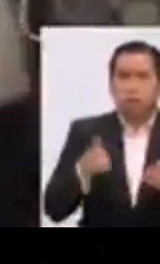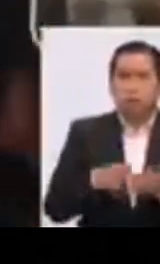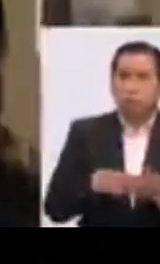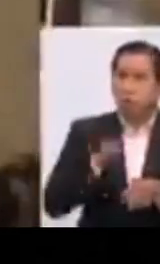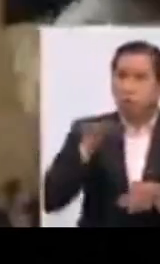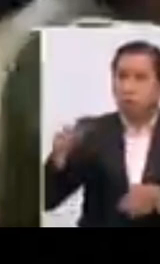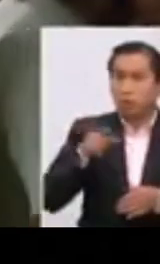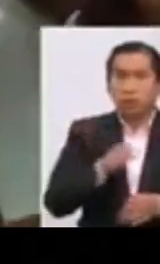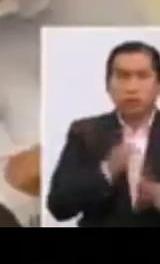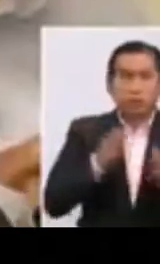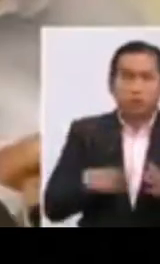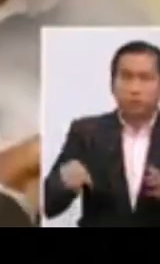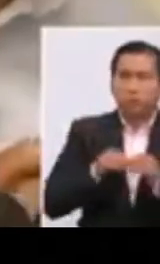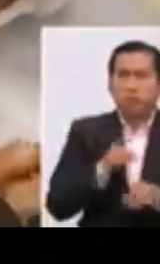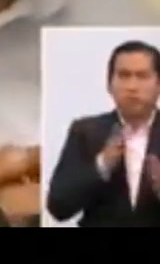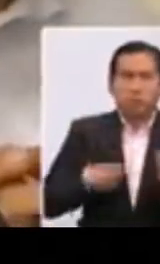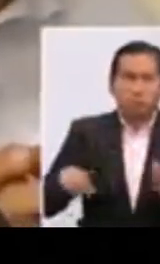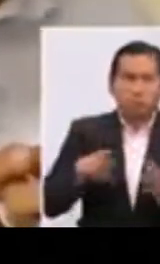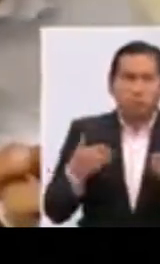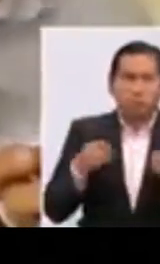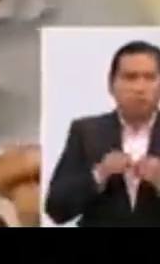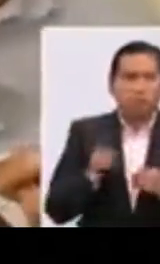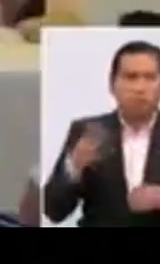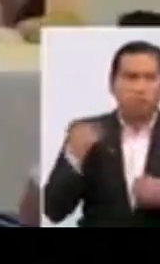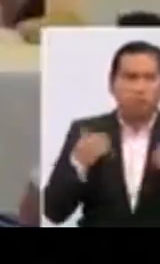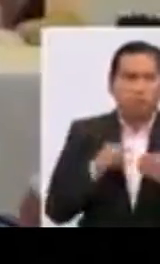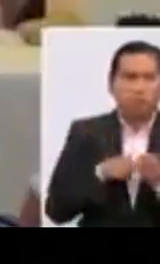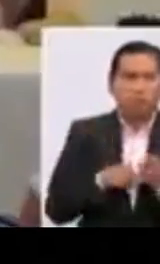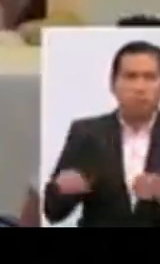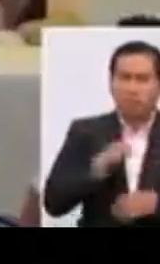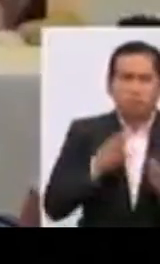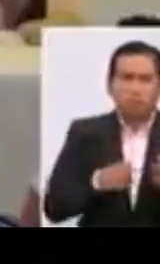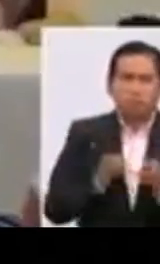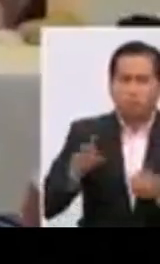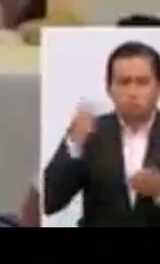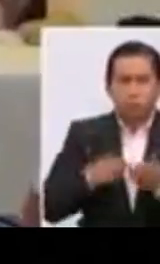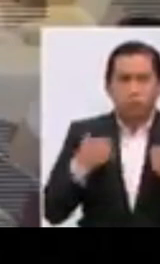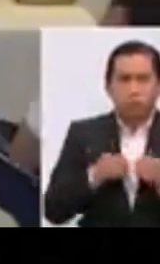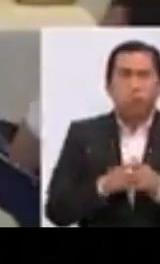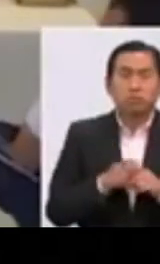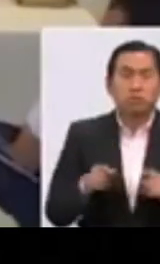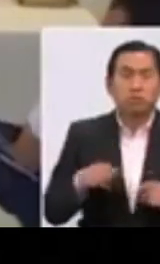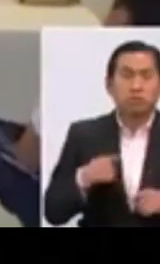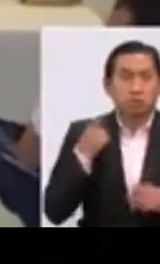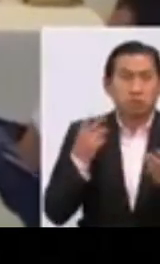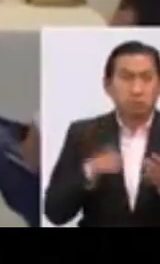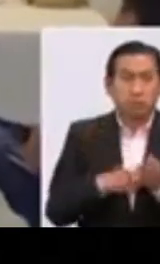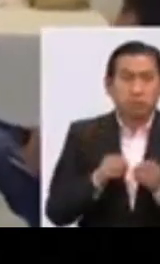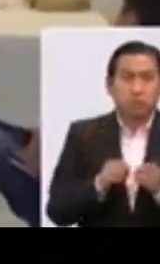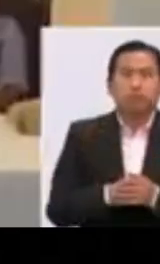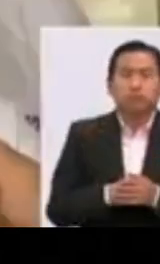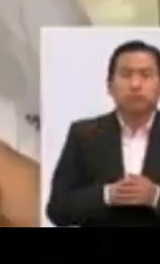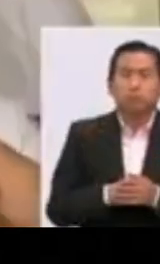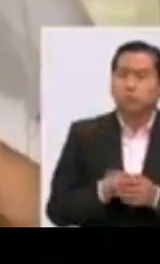ayer salían senadores, diputados, claro, es su jefe. Son senadores de su línea política, pero yo creo que en esta